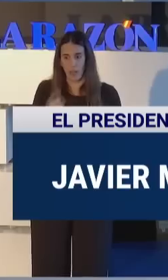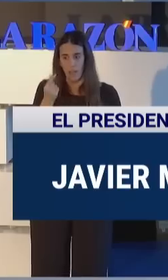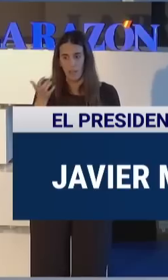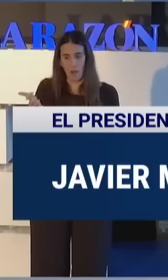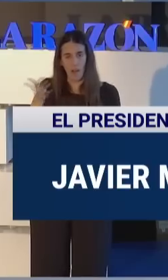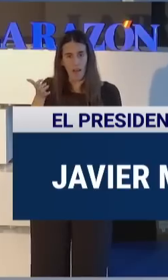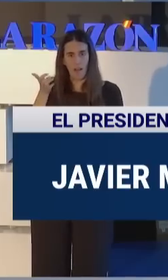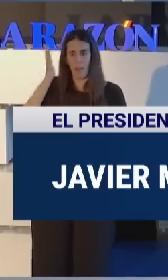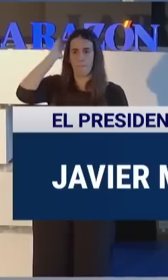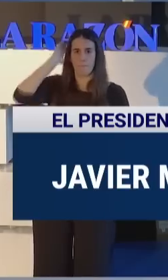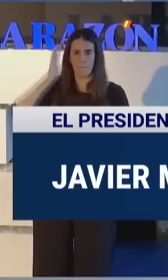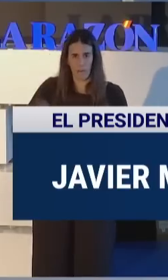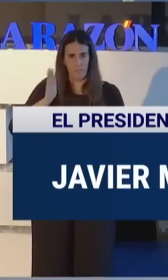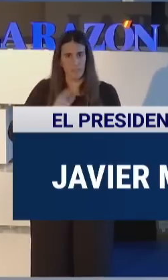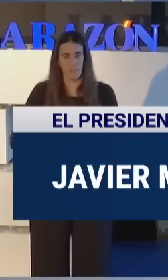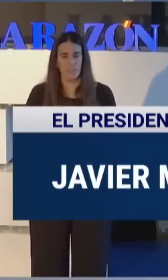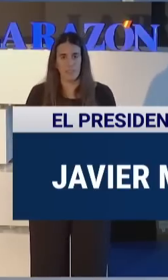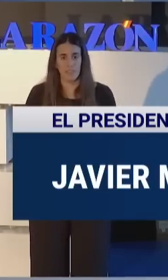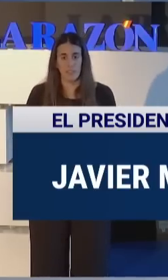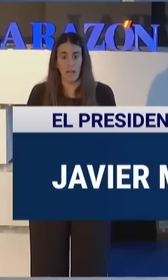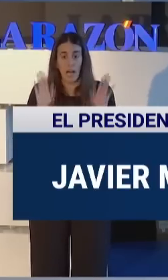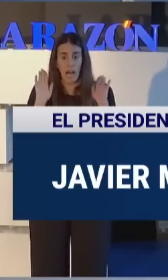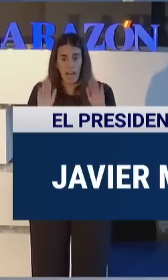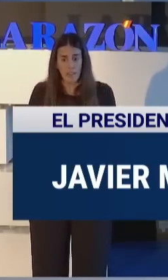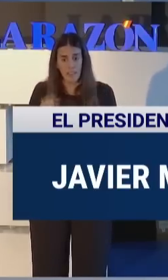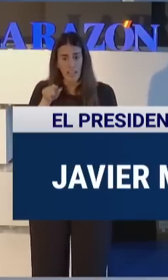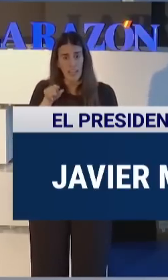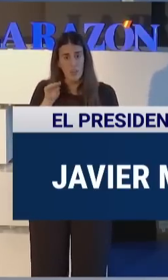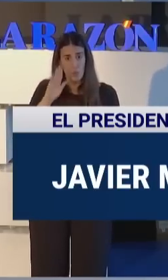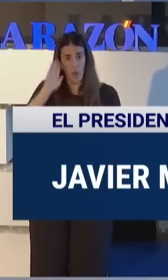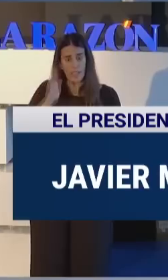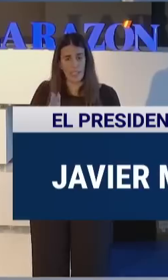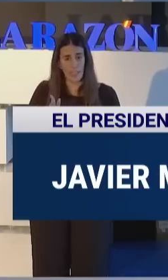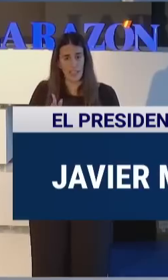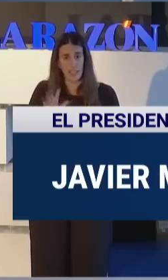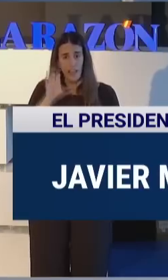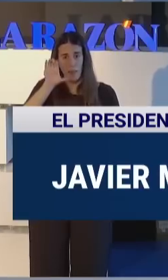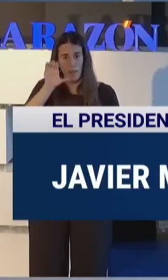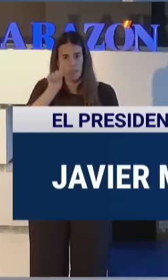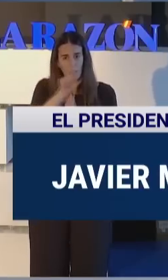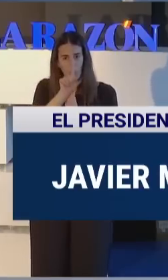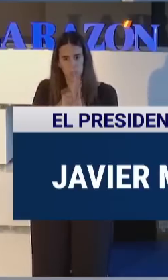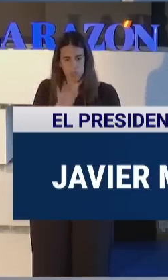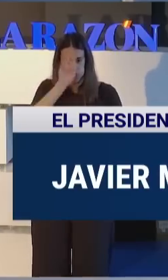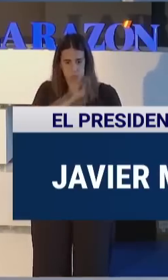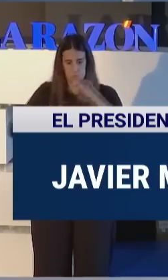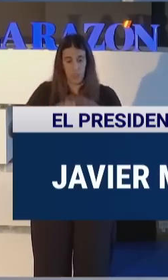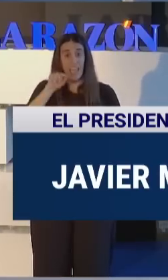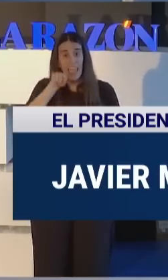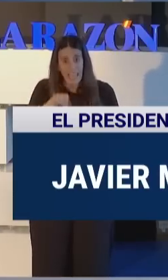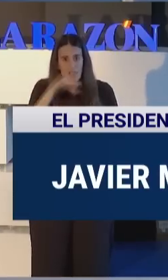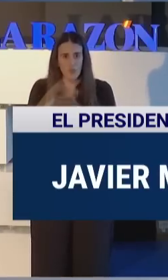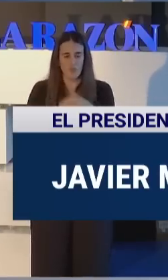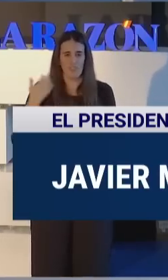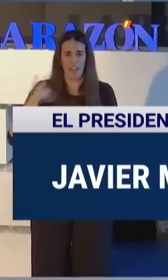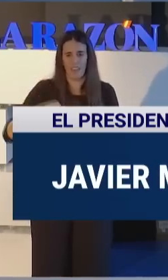y que lo que termina haciendo, digamos, es hundir al país. Yo vengo de un lugar donde eso se hizo, se llama Argentina, así que digamos, la idea de la